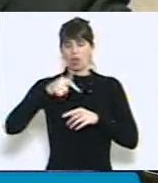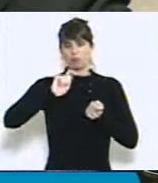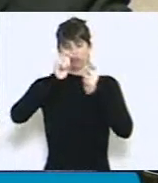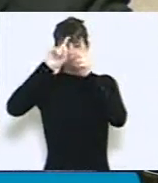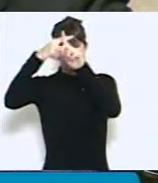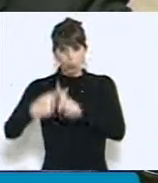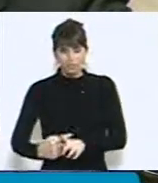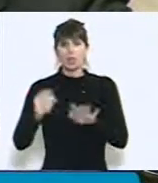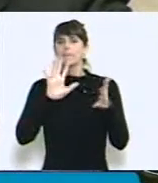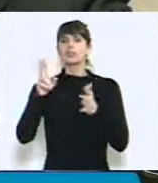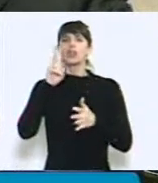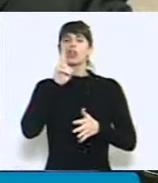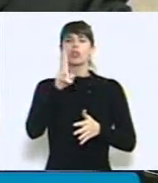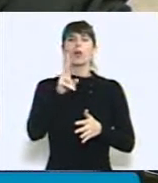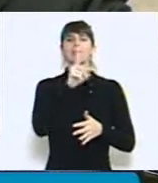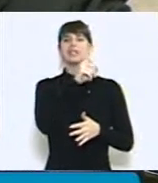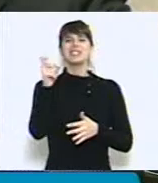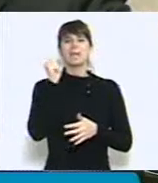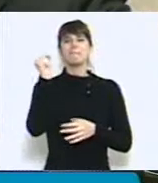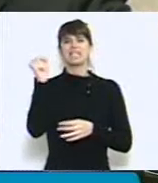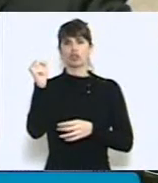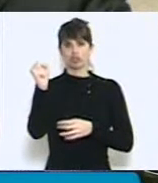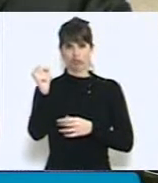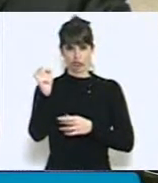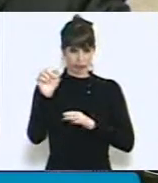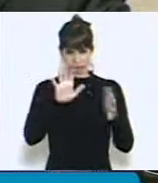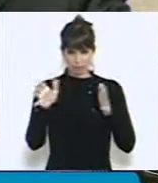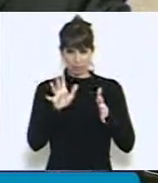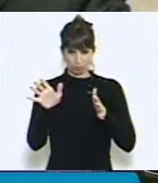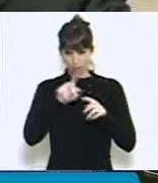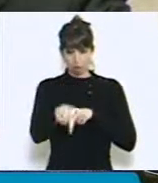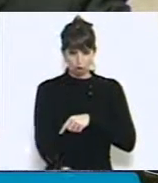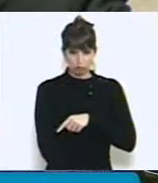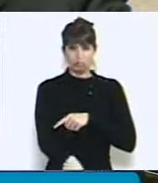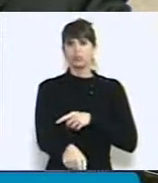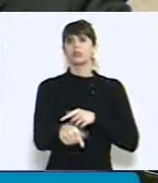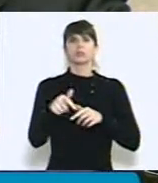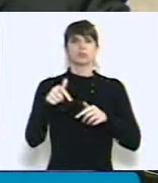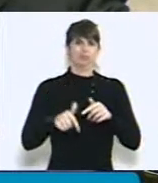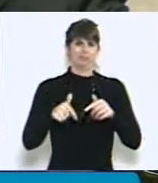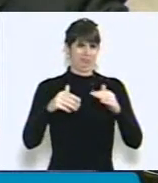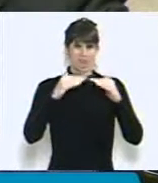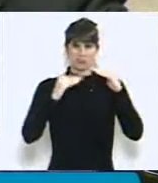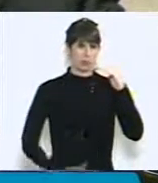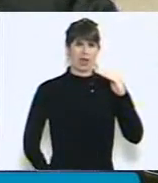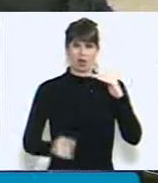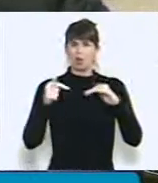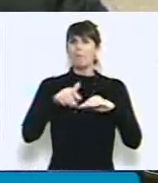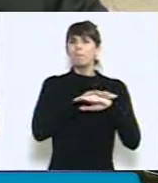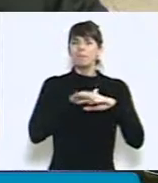de 2.100 pesos, muy por debajo del mínimo actual de las prestaciones previsionales, que están en